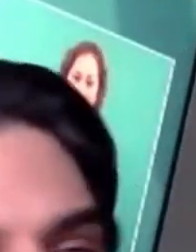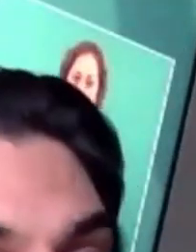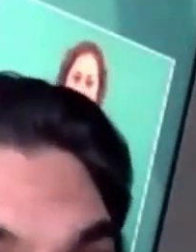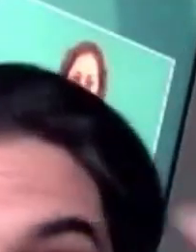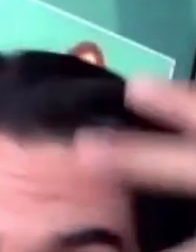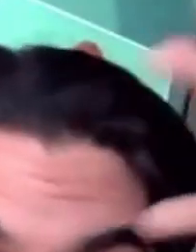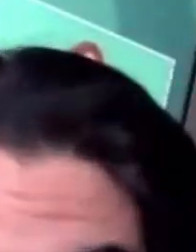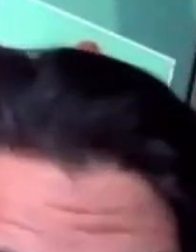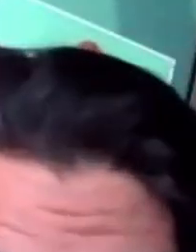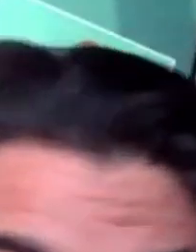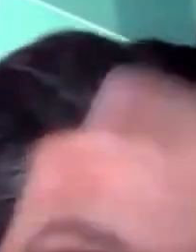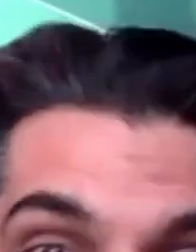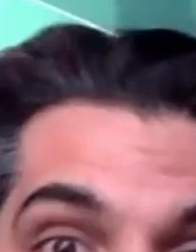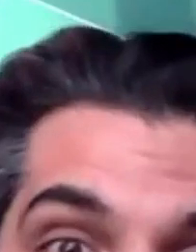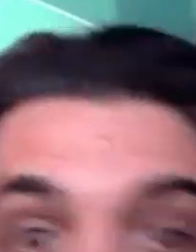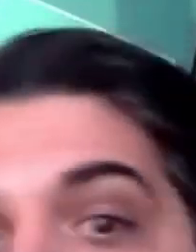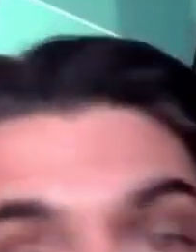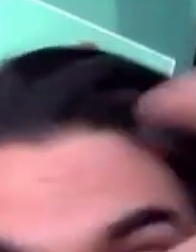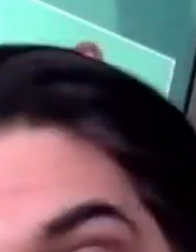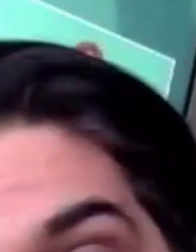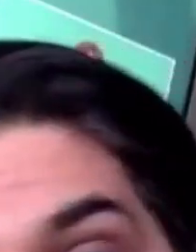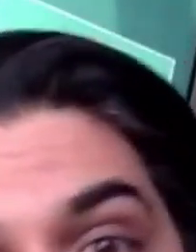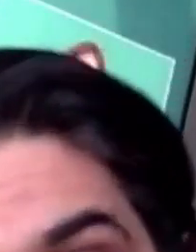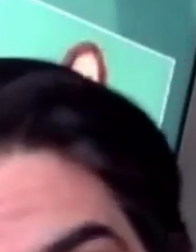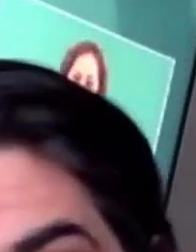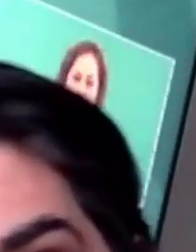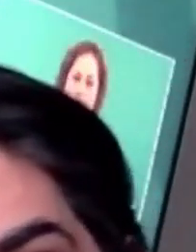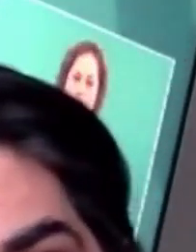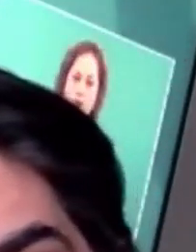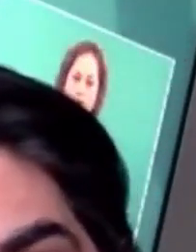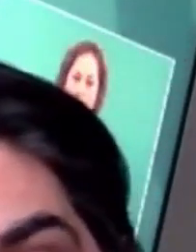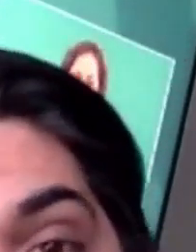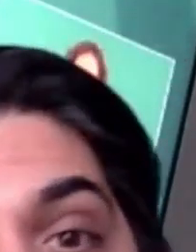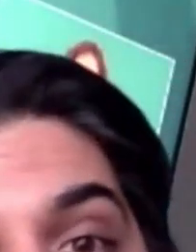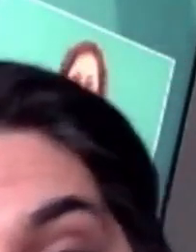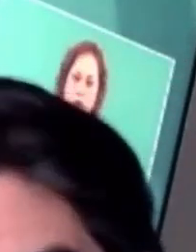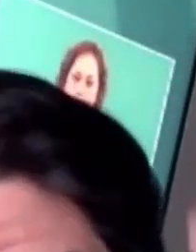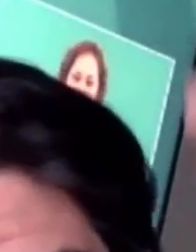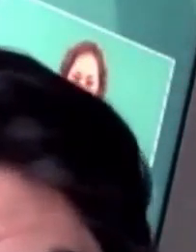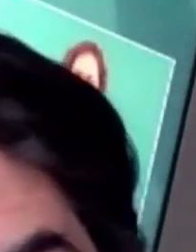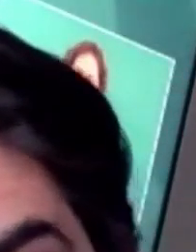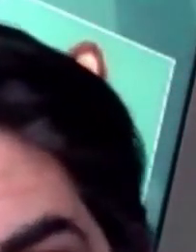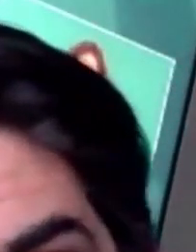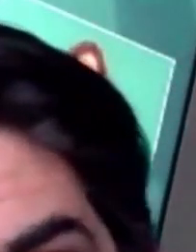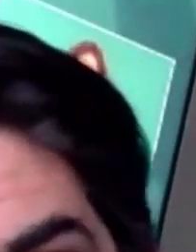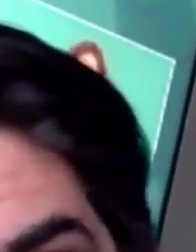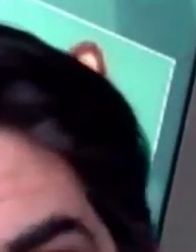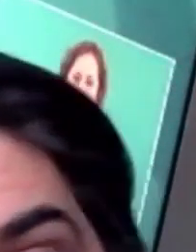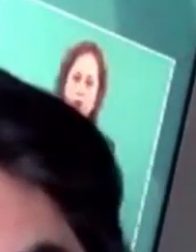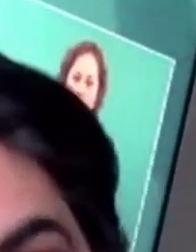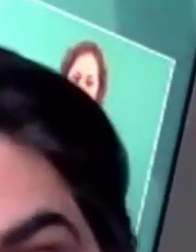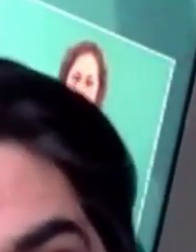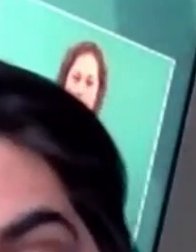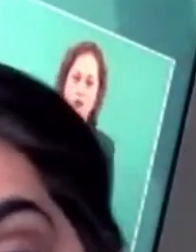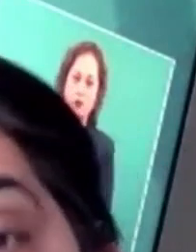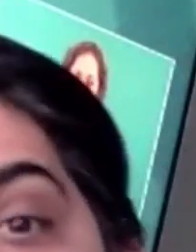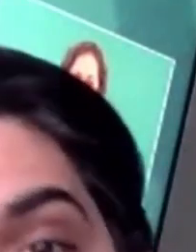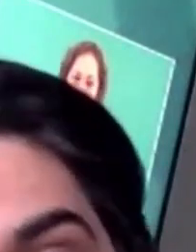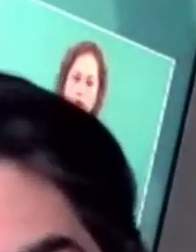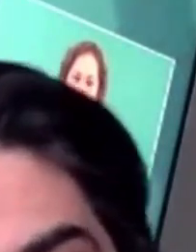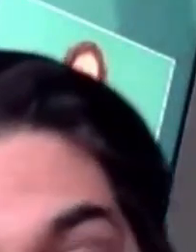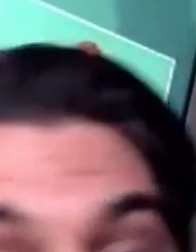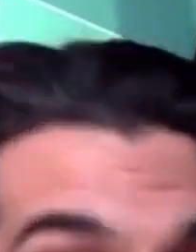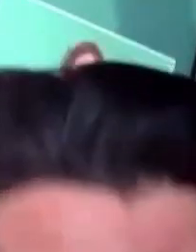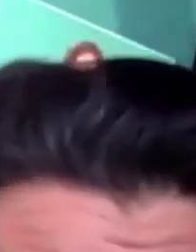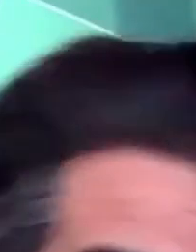esta determinación política, que últimamente eso es lo que hace el Consejo General del INE, para que entonces el Tribunal Electoral